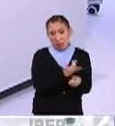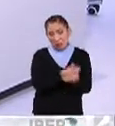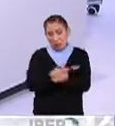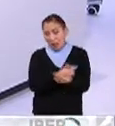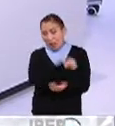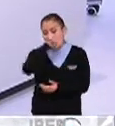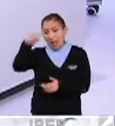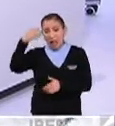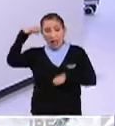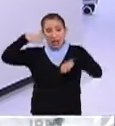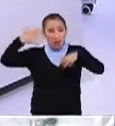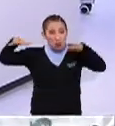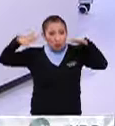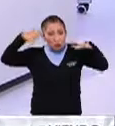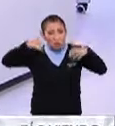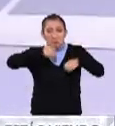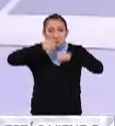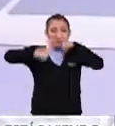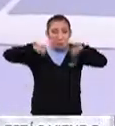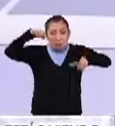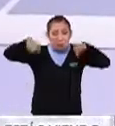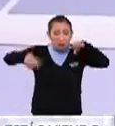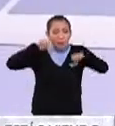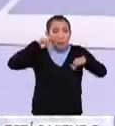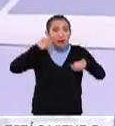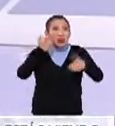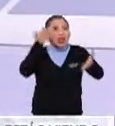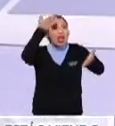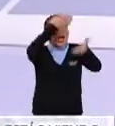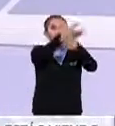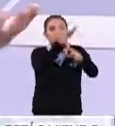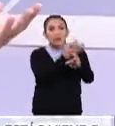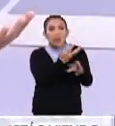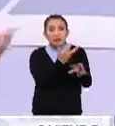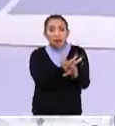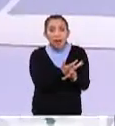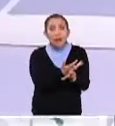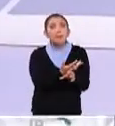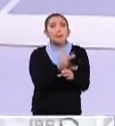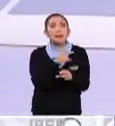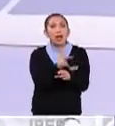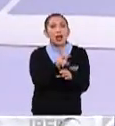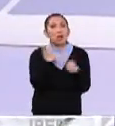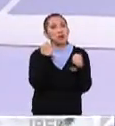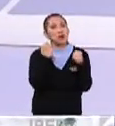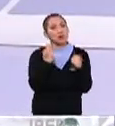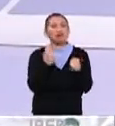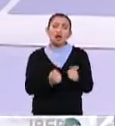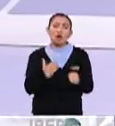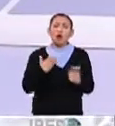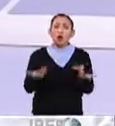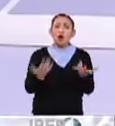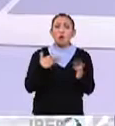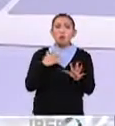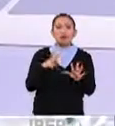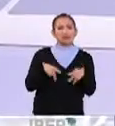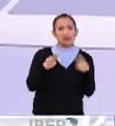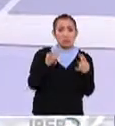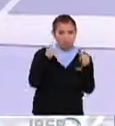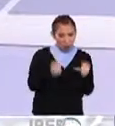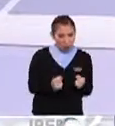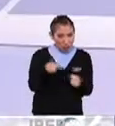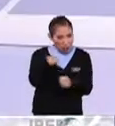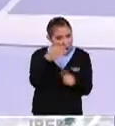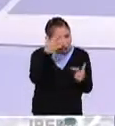personas adultas, en fin, una serie de características que buscan ir a los Estados Unidos, pero con una certeza prácticamente endeble.